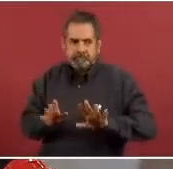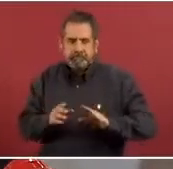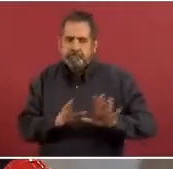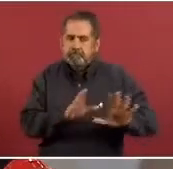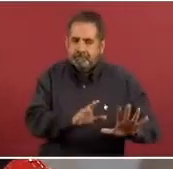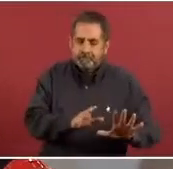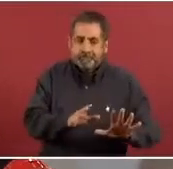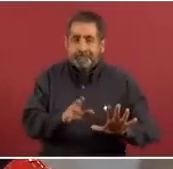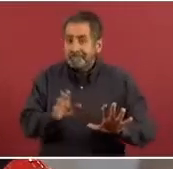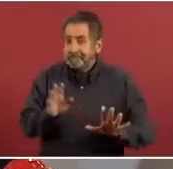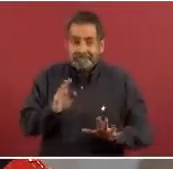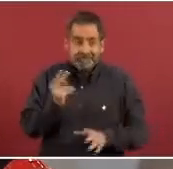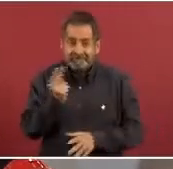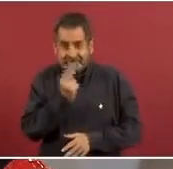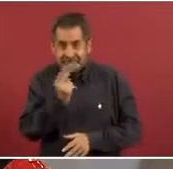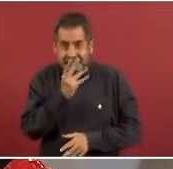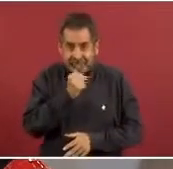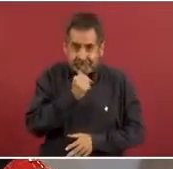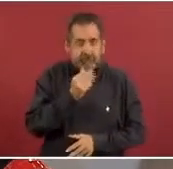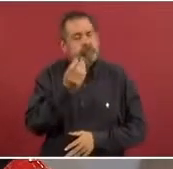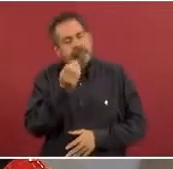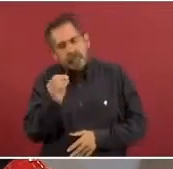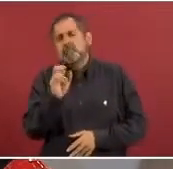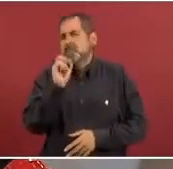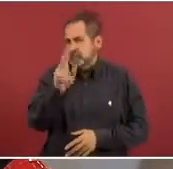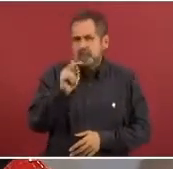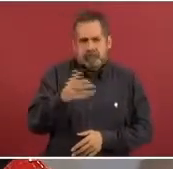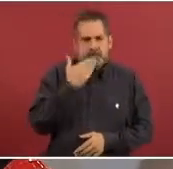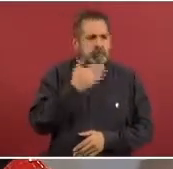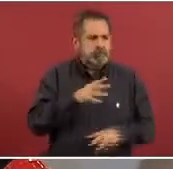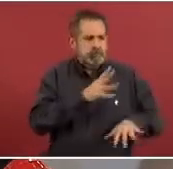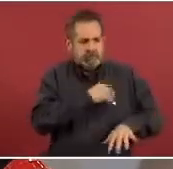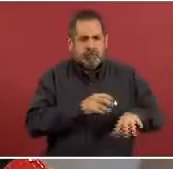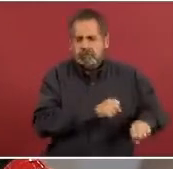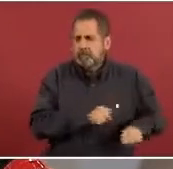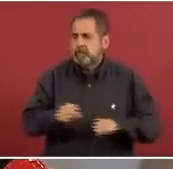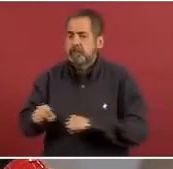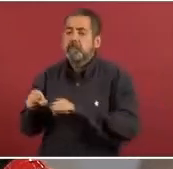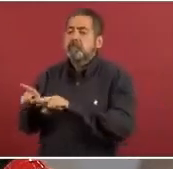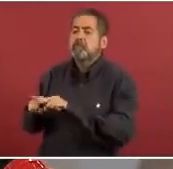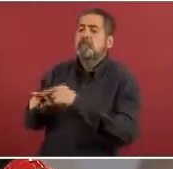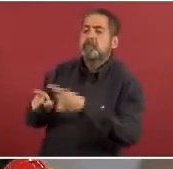reitero, permanecerá disponible para las personas que no cuenten con ninguna otra opción.